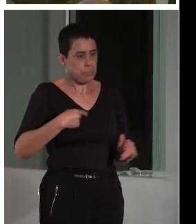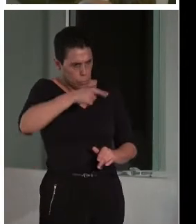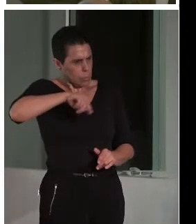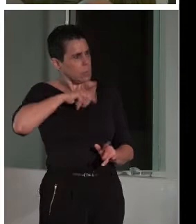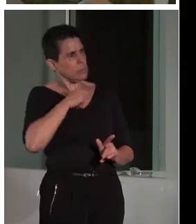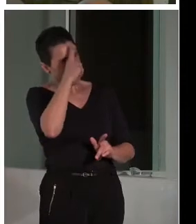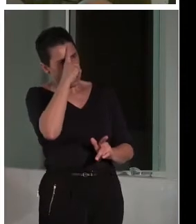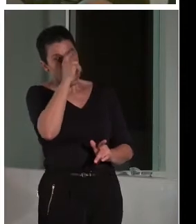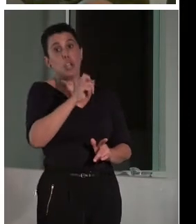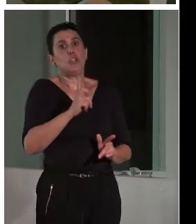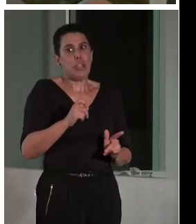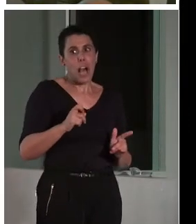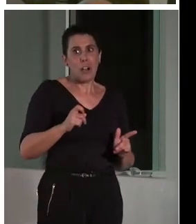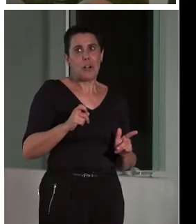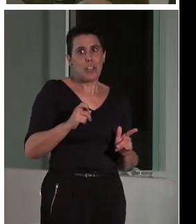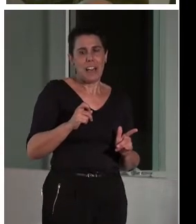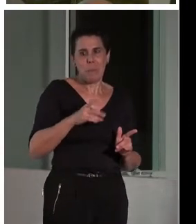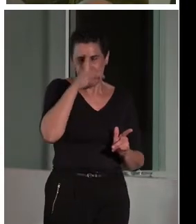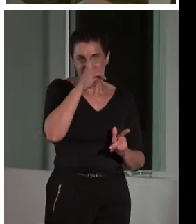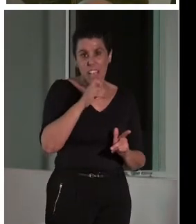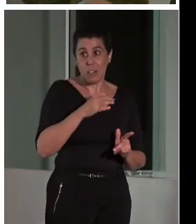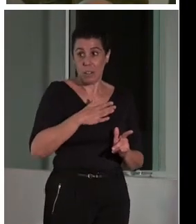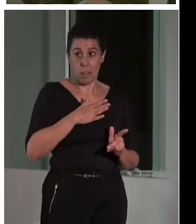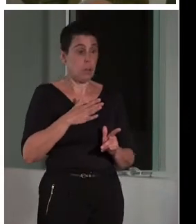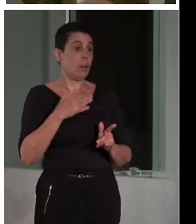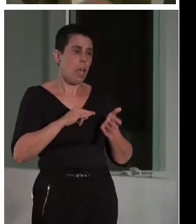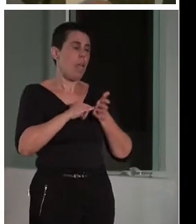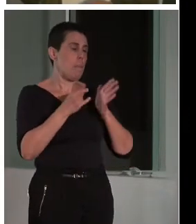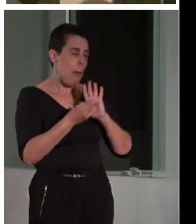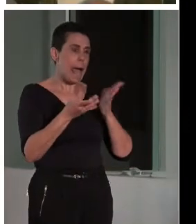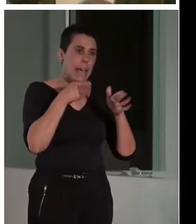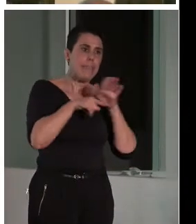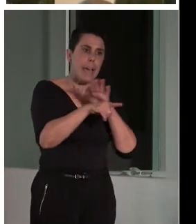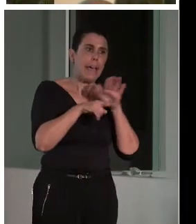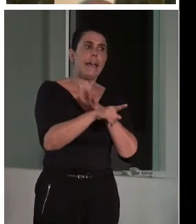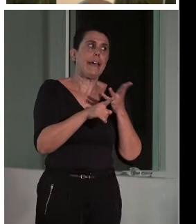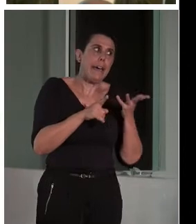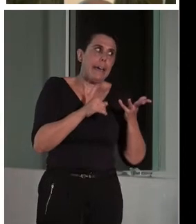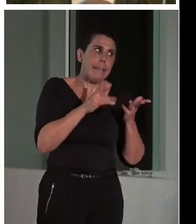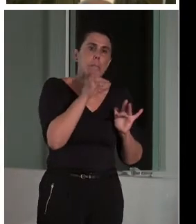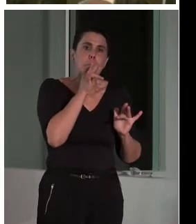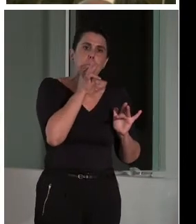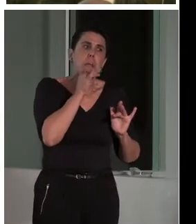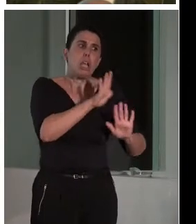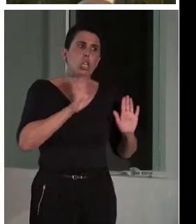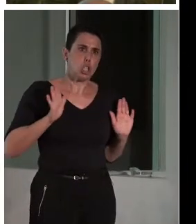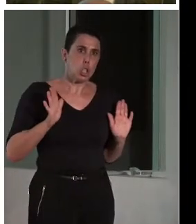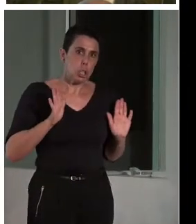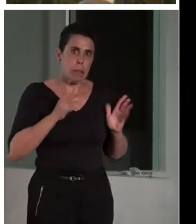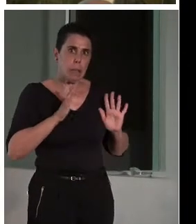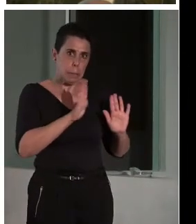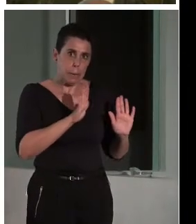de sobre todo los que ya estáis con los sitios y sabemos que los planes de gestión es una asignatura pendiente o difícilmente abarcable